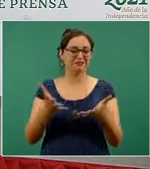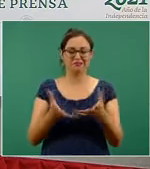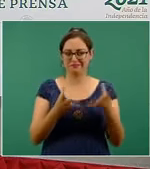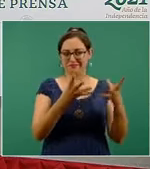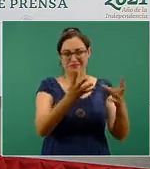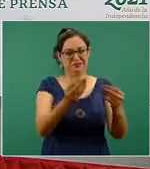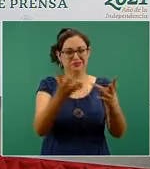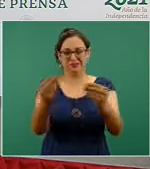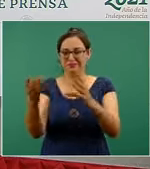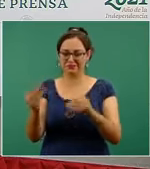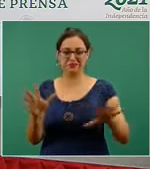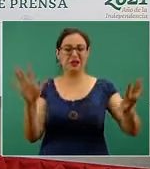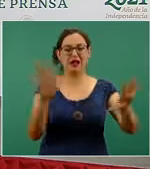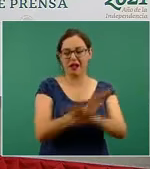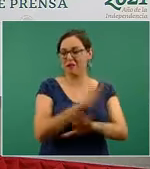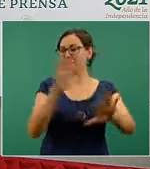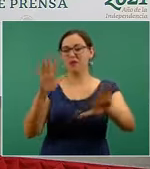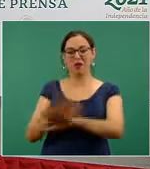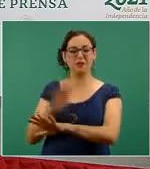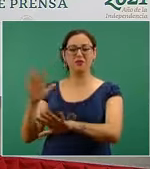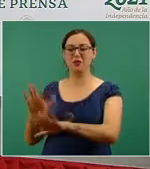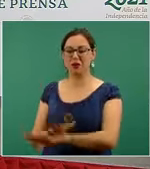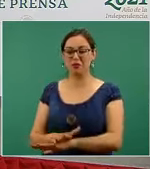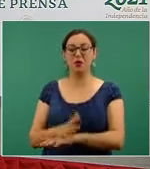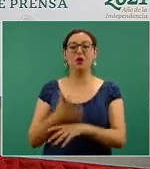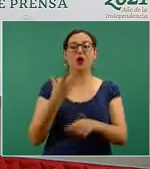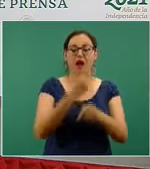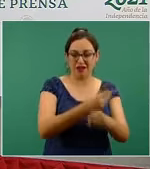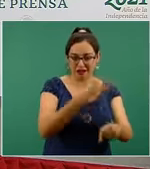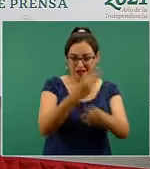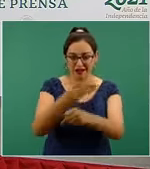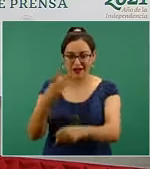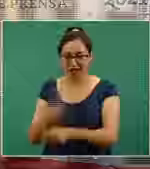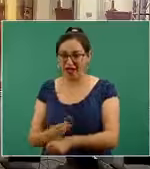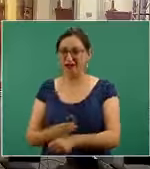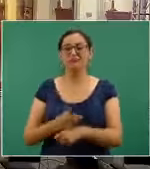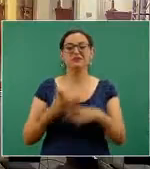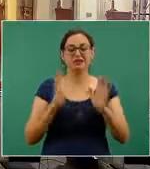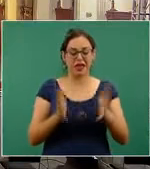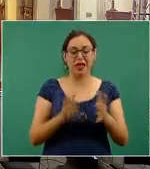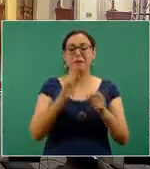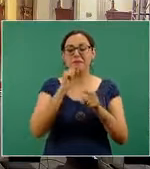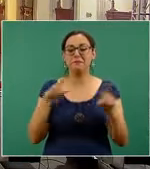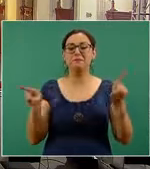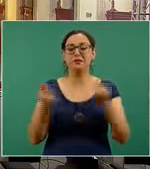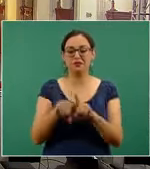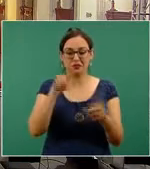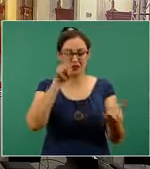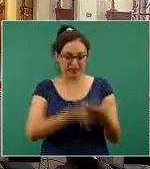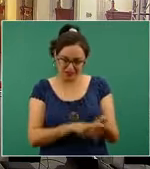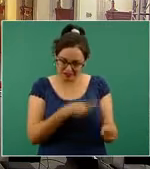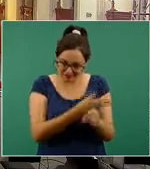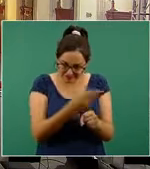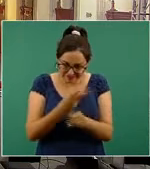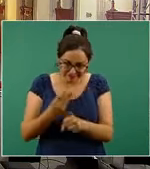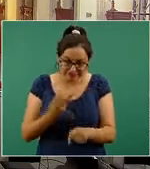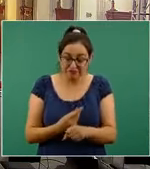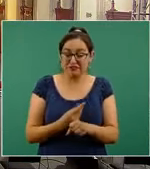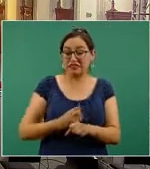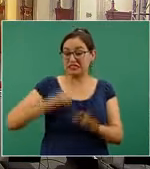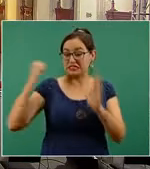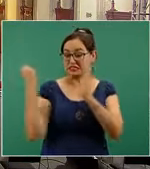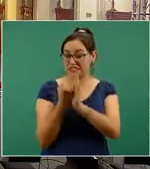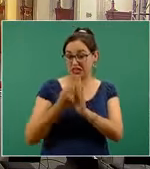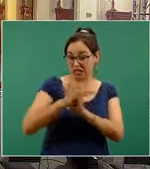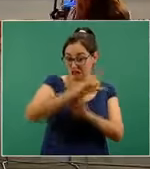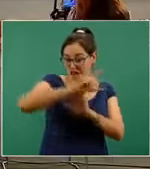han reformulado para ser más saludables y no tener los sellos. Entonces ese es uno de los primeros resultados que yo